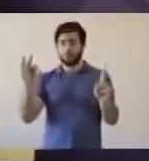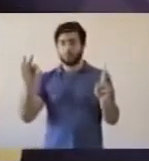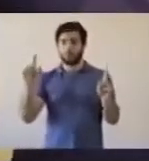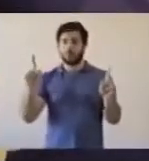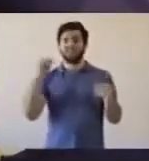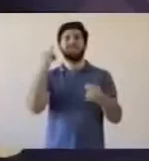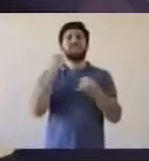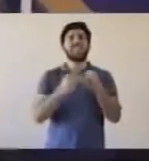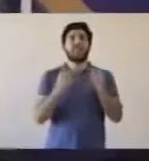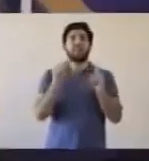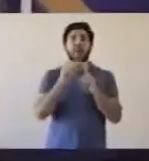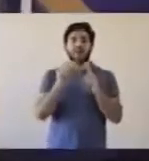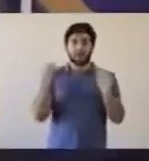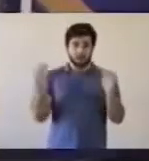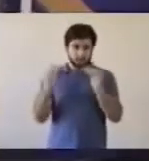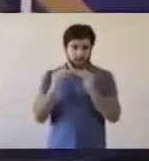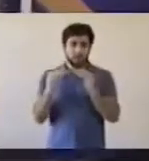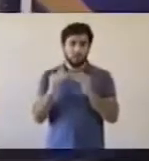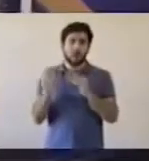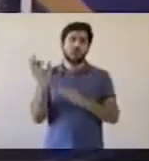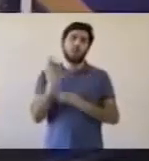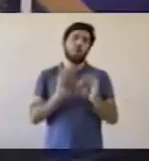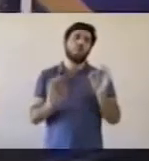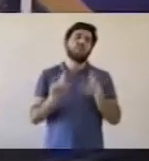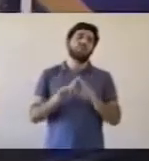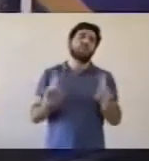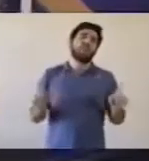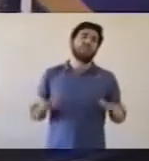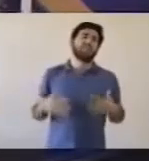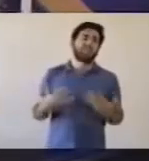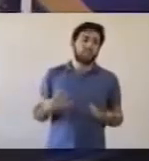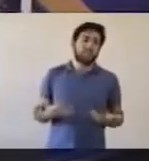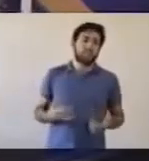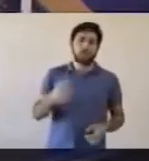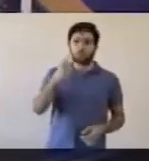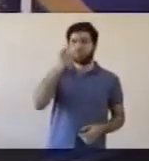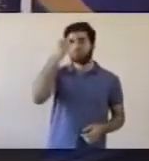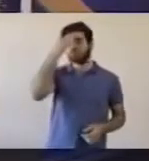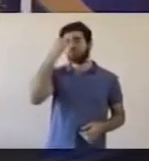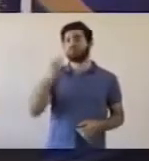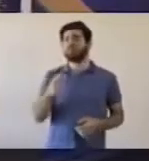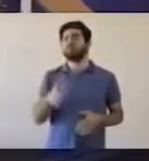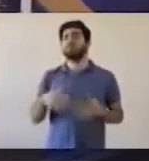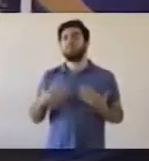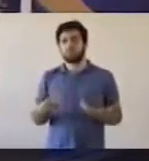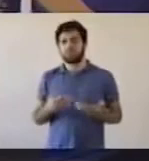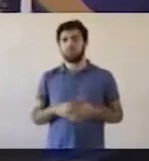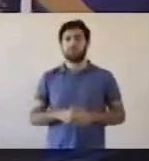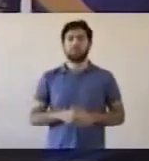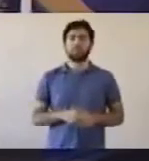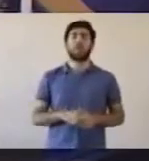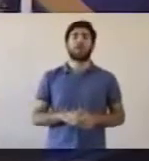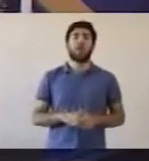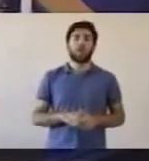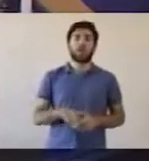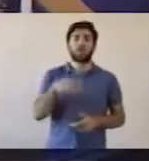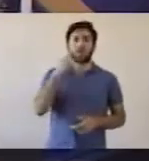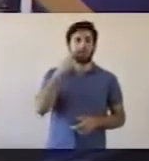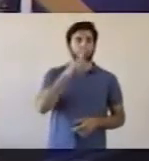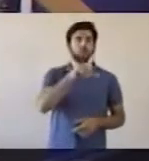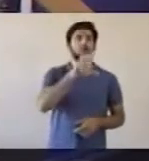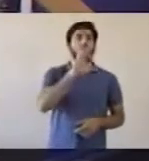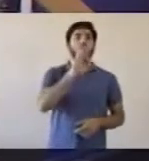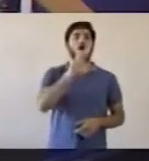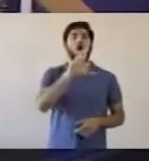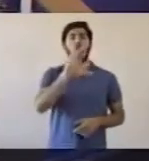Muy bien. Entonces, este no corresponde. Acá tenemos otras aves. Observemos